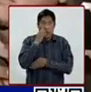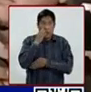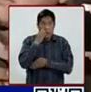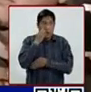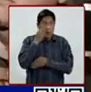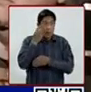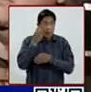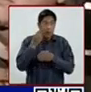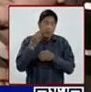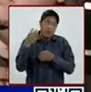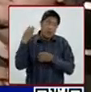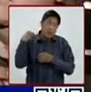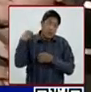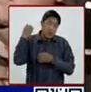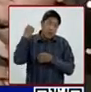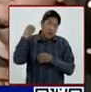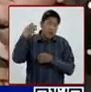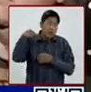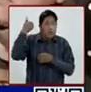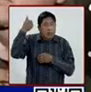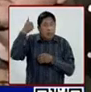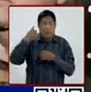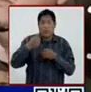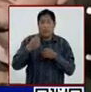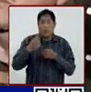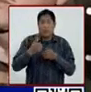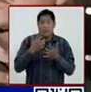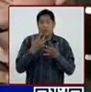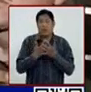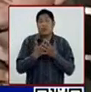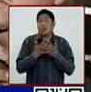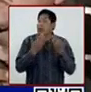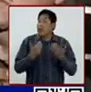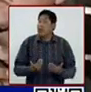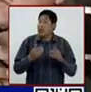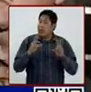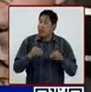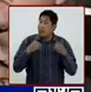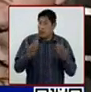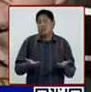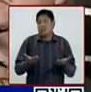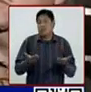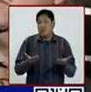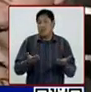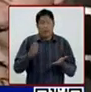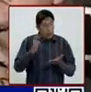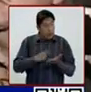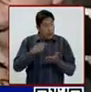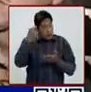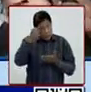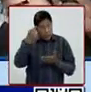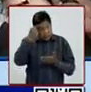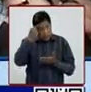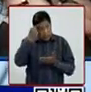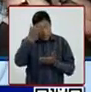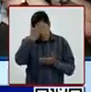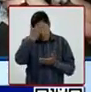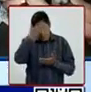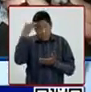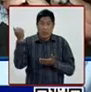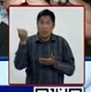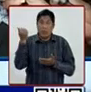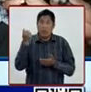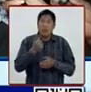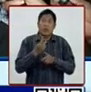estuvieron los generales y los comandantes presos ahora no hay y este gobierno se olvida